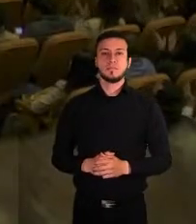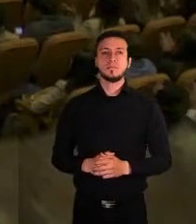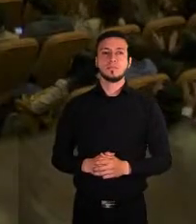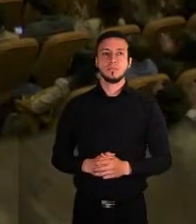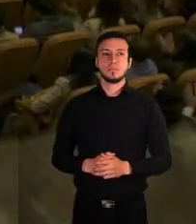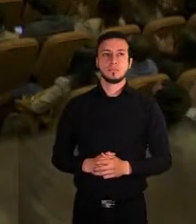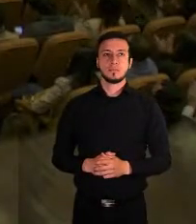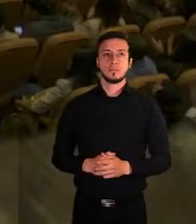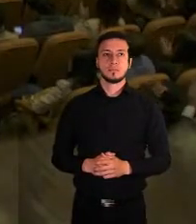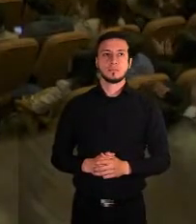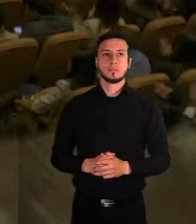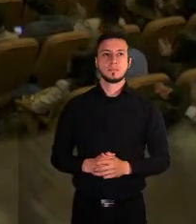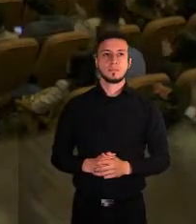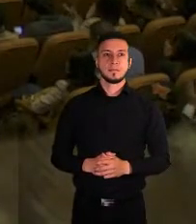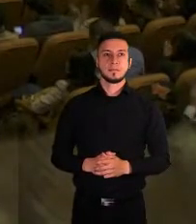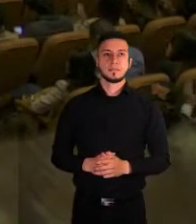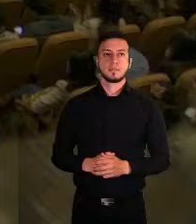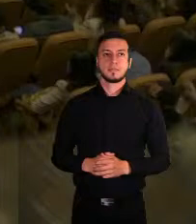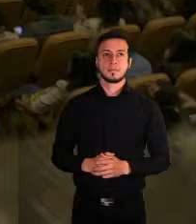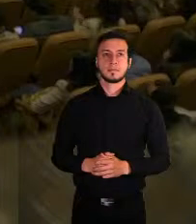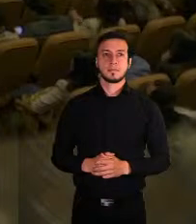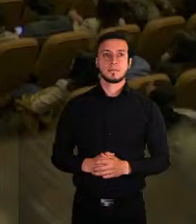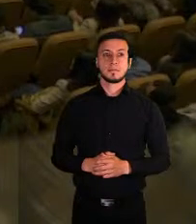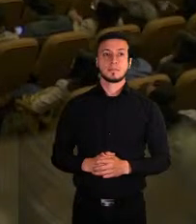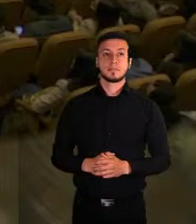gracias candidato federico gutiérrez